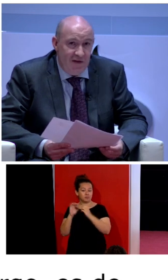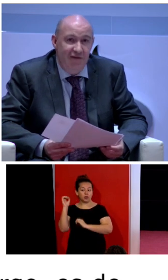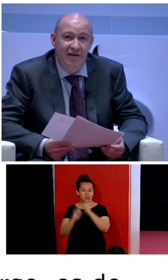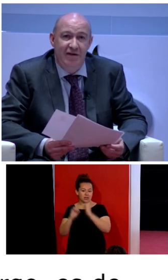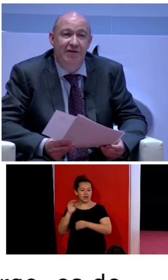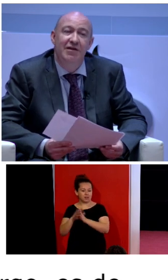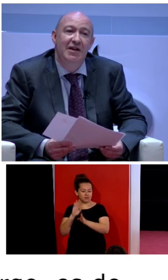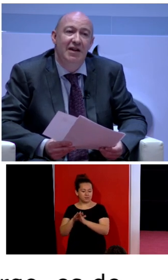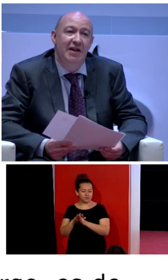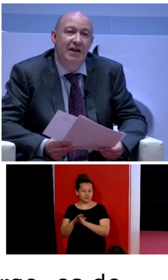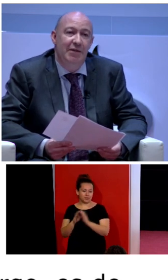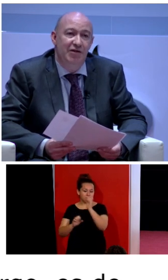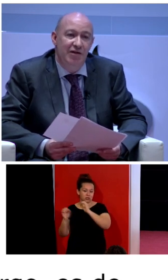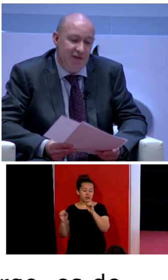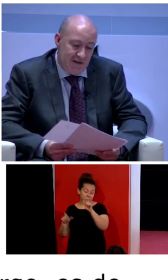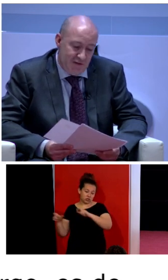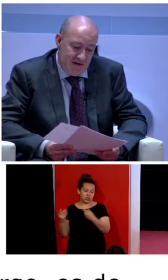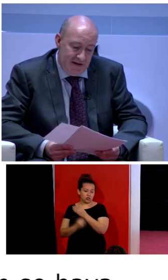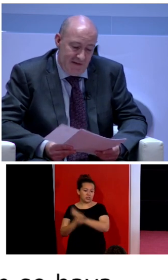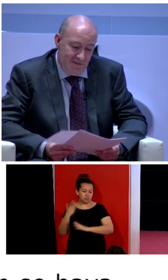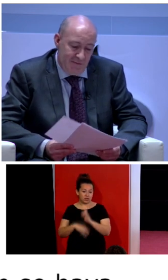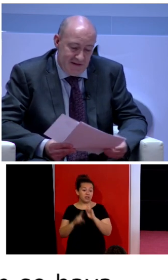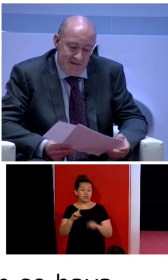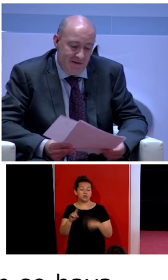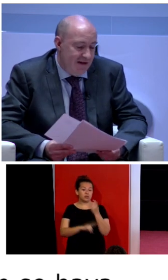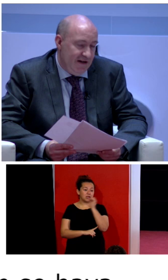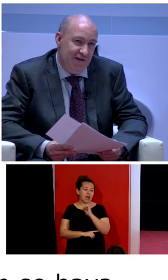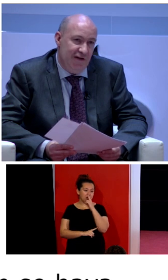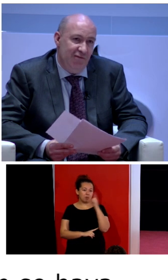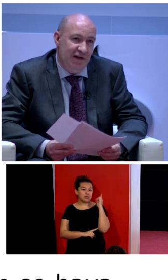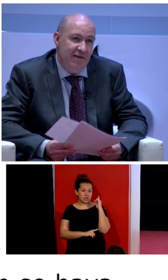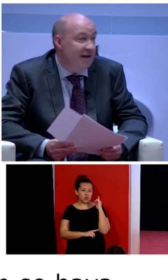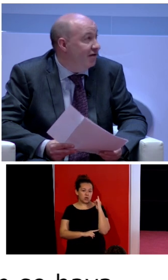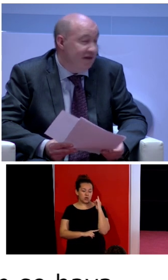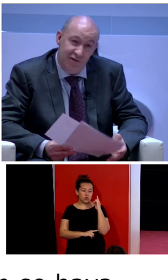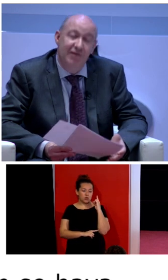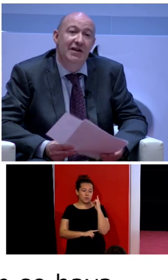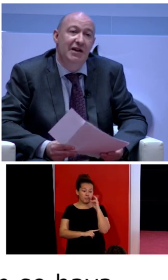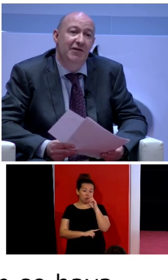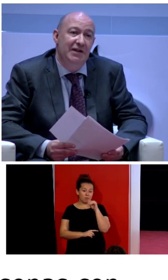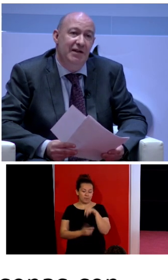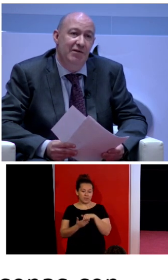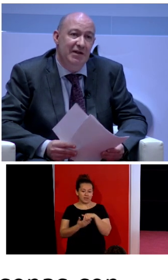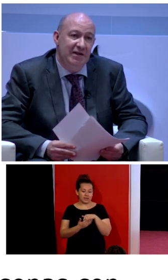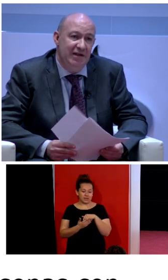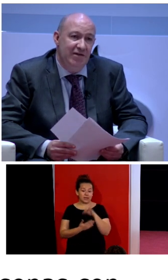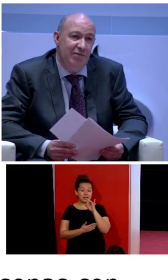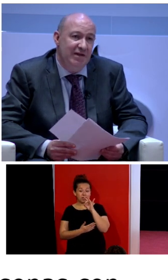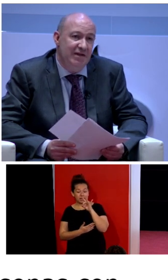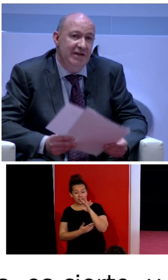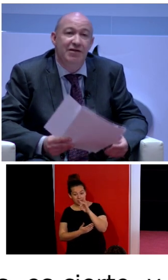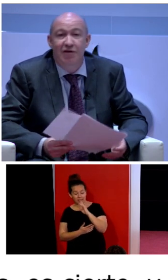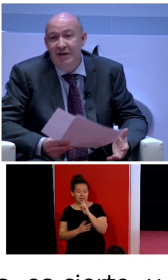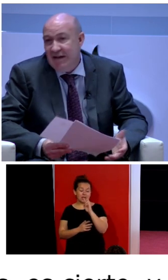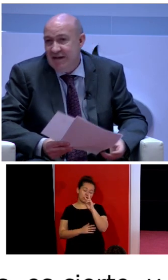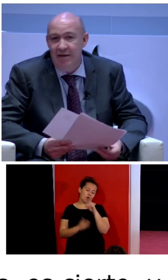números pequeños, es cierto, y que posteriormente, pues en el año pasado, en la oferta del 2015 y sobre todo en la oferta del 2016 y